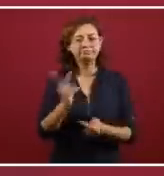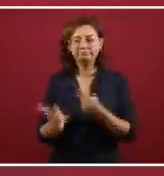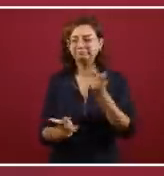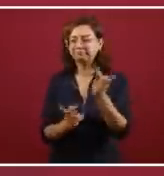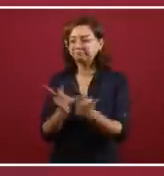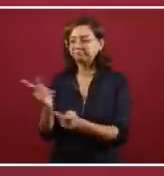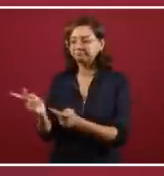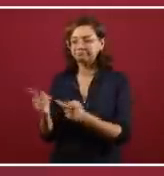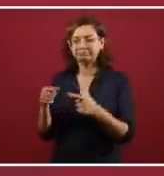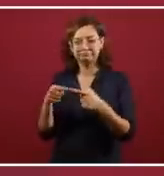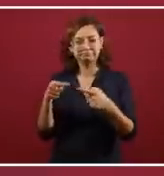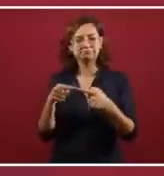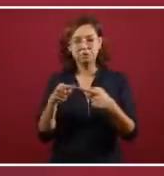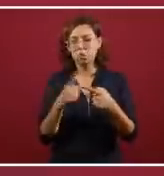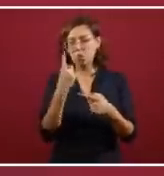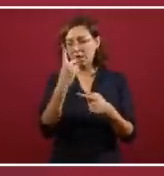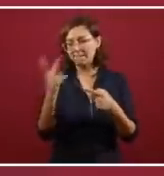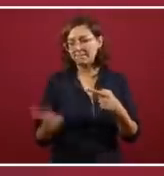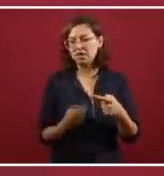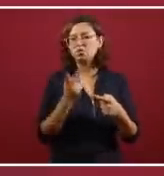una de las preguntas era esa,